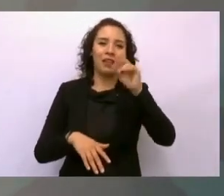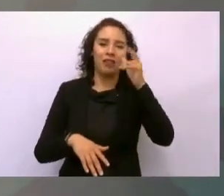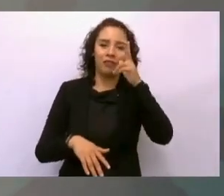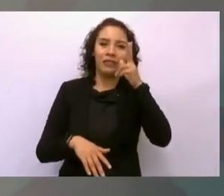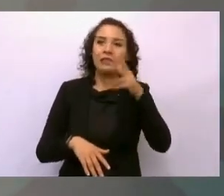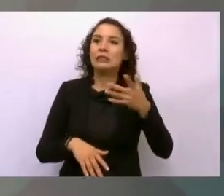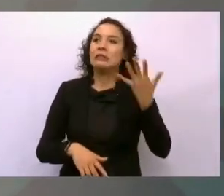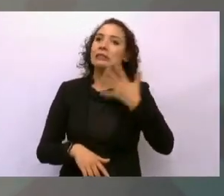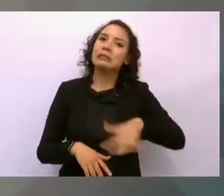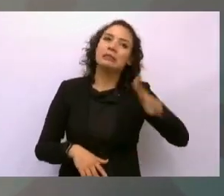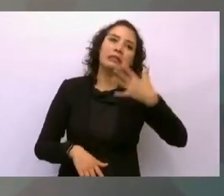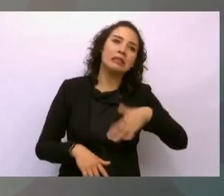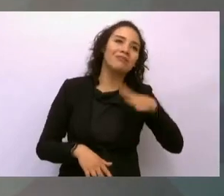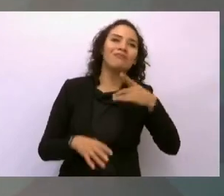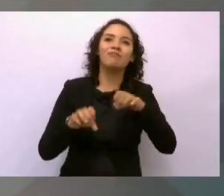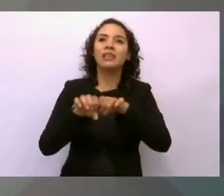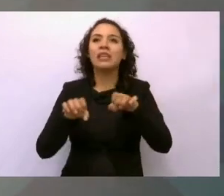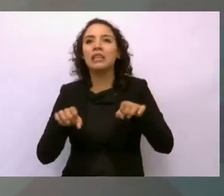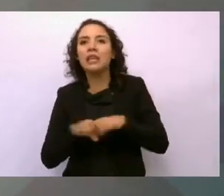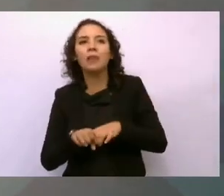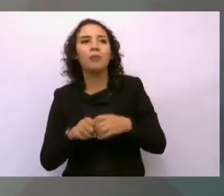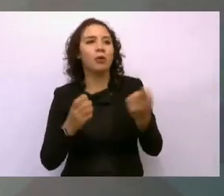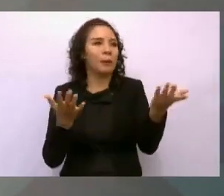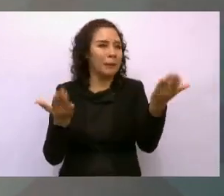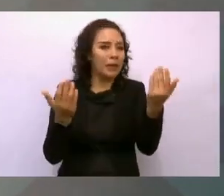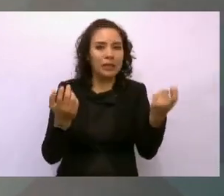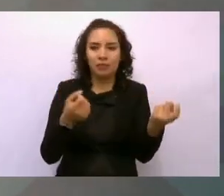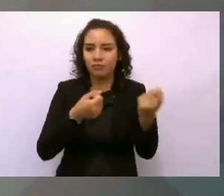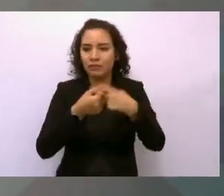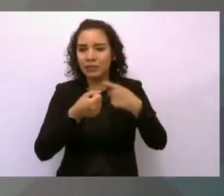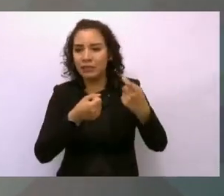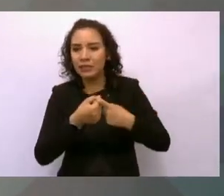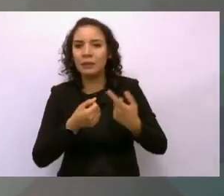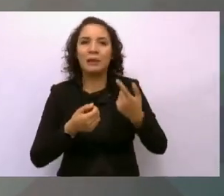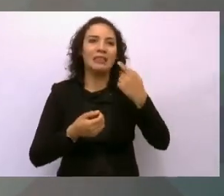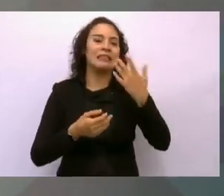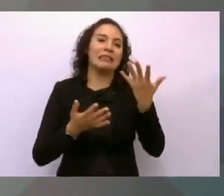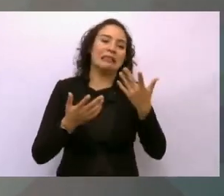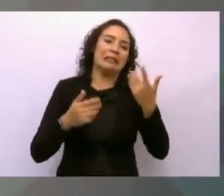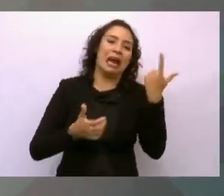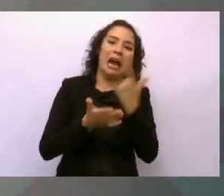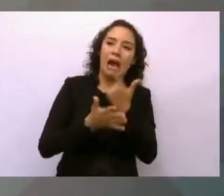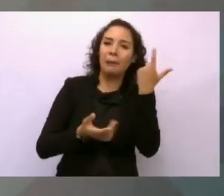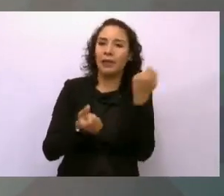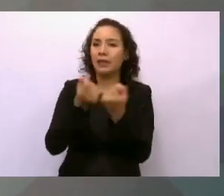equipos, que nadie se quedara sin una cama, sin un ventilador,